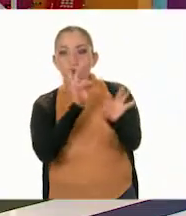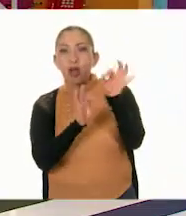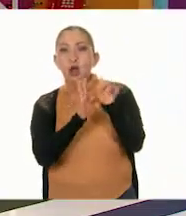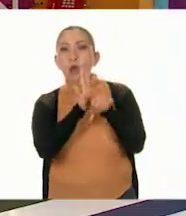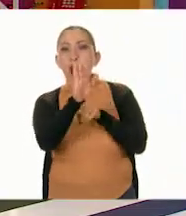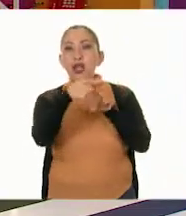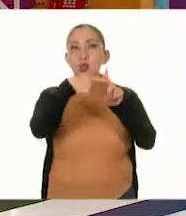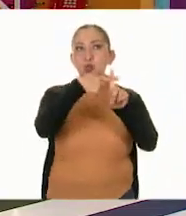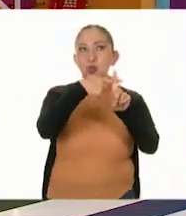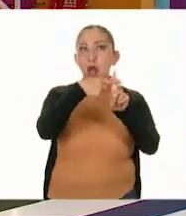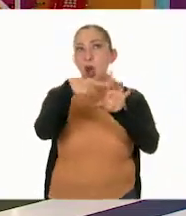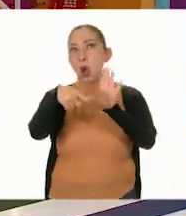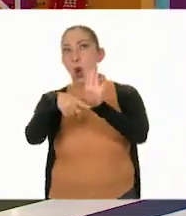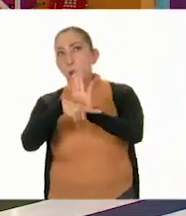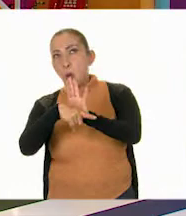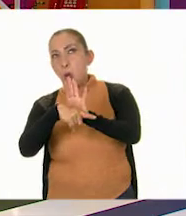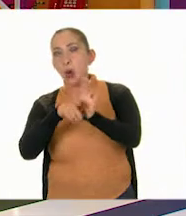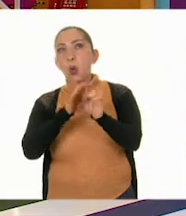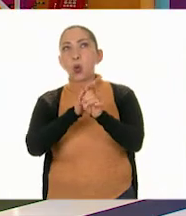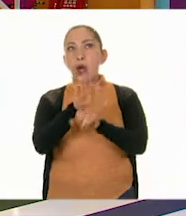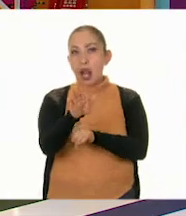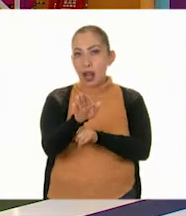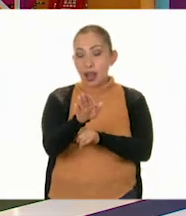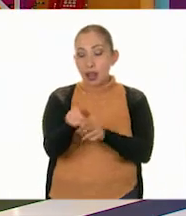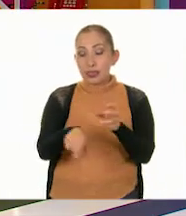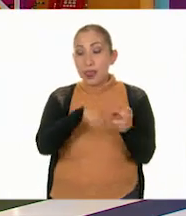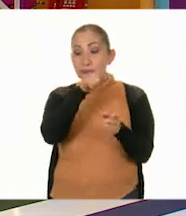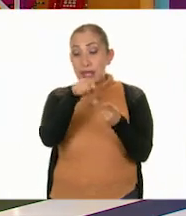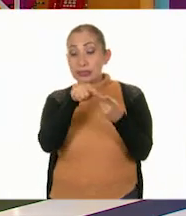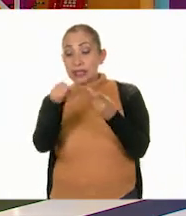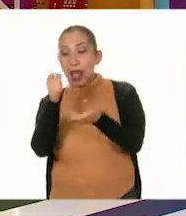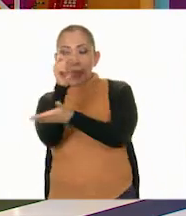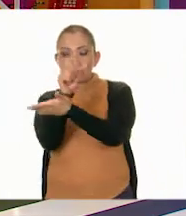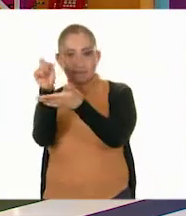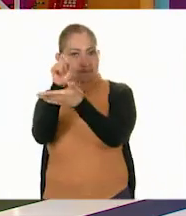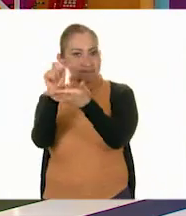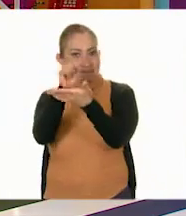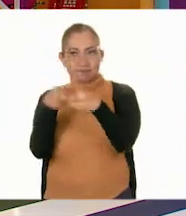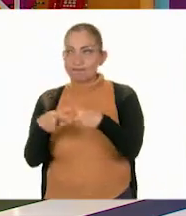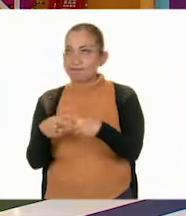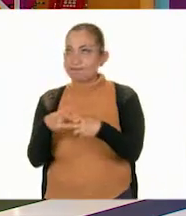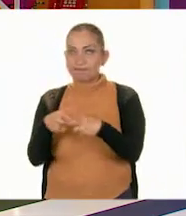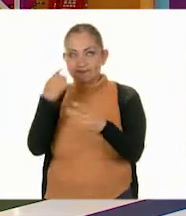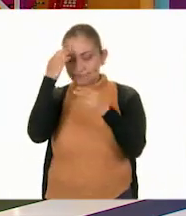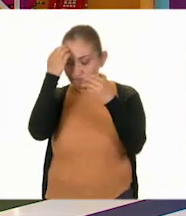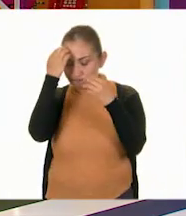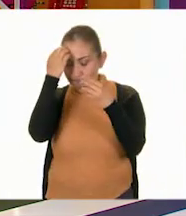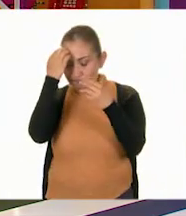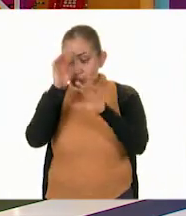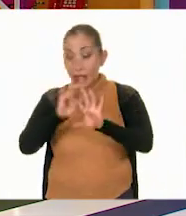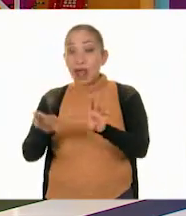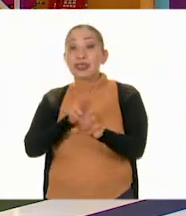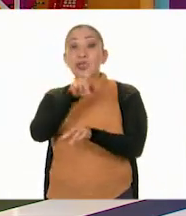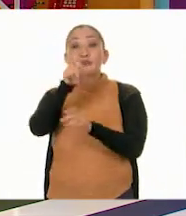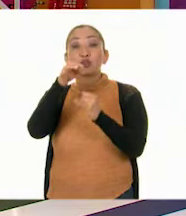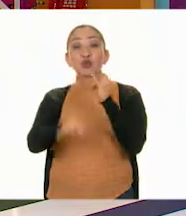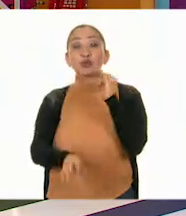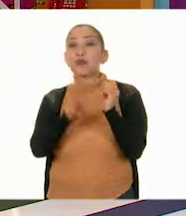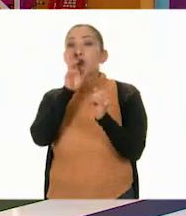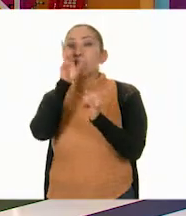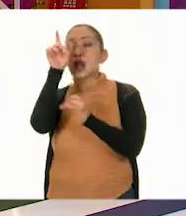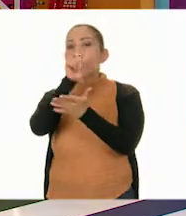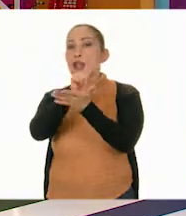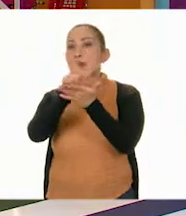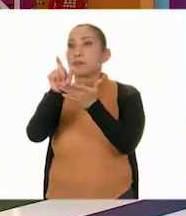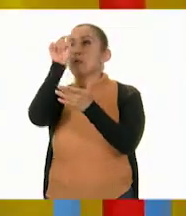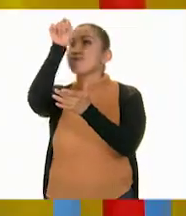con suma o con resta, después pasamos a resolverlo y al final colocamos la respuesta en un lugar vacío, limpio, para